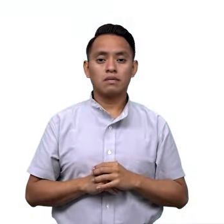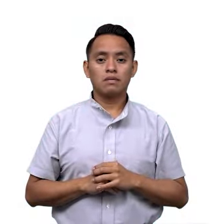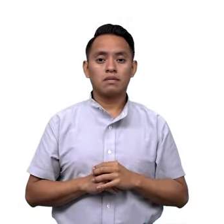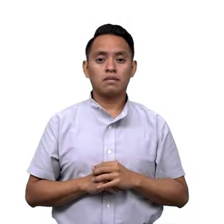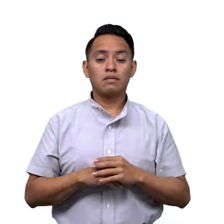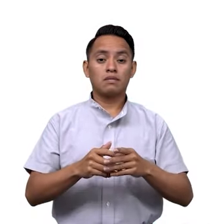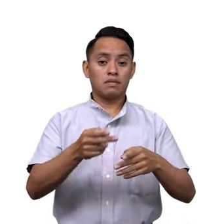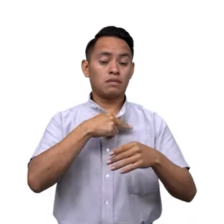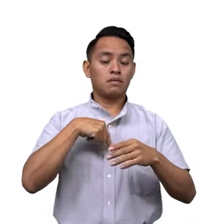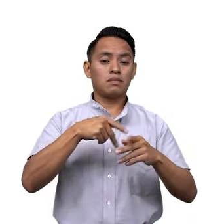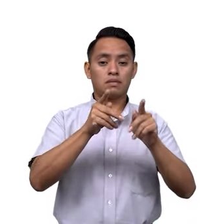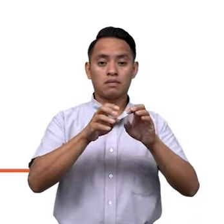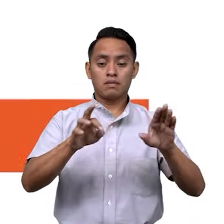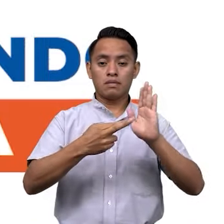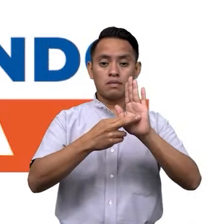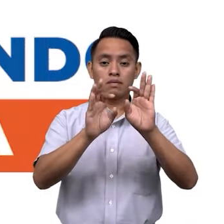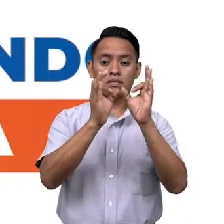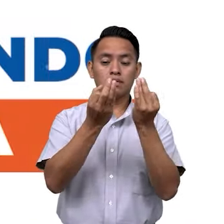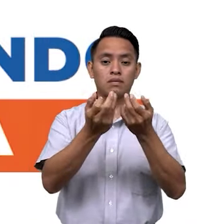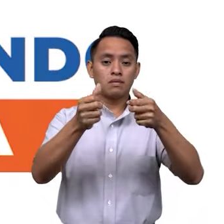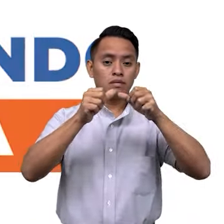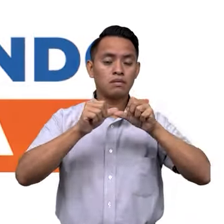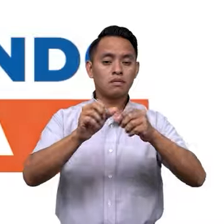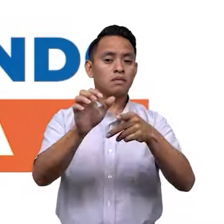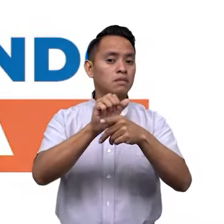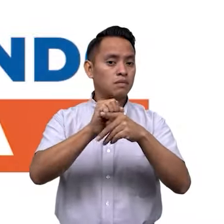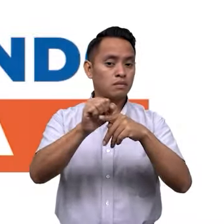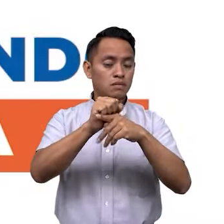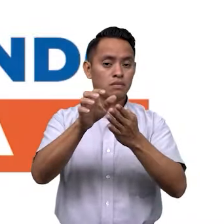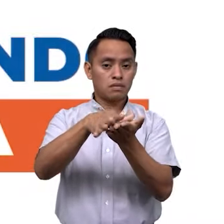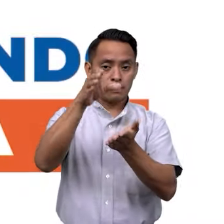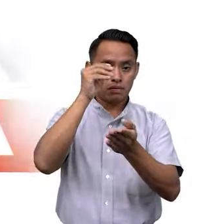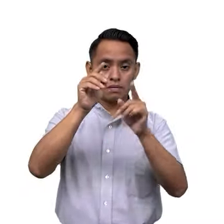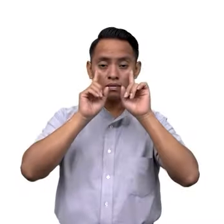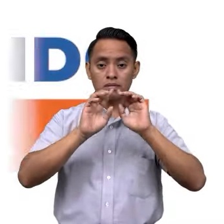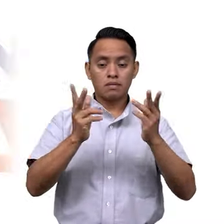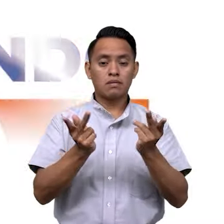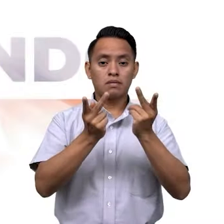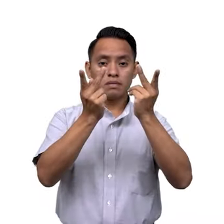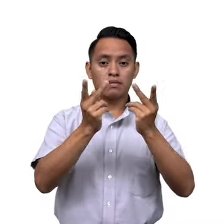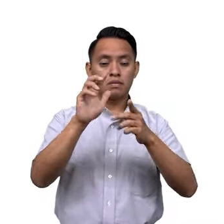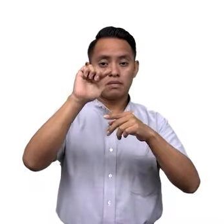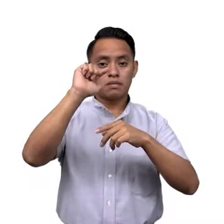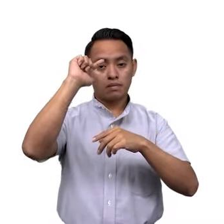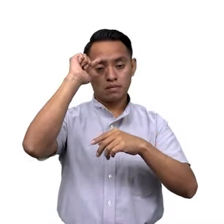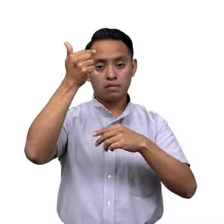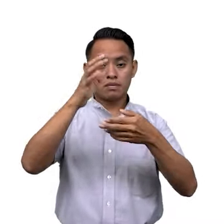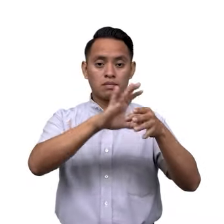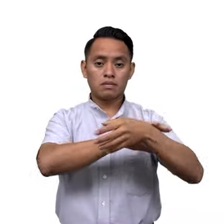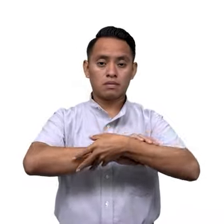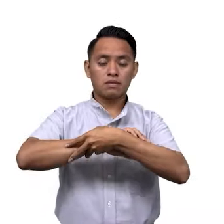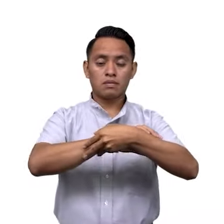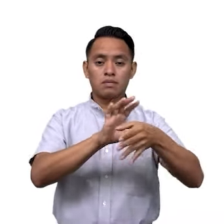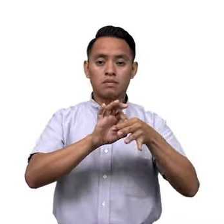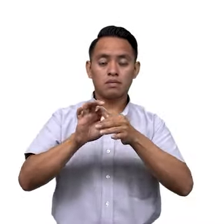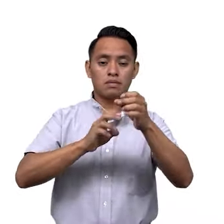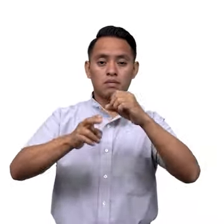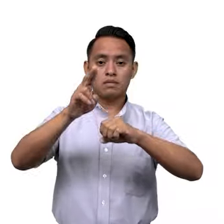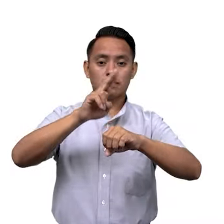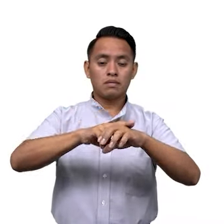Con nuestro plan de respuesta familiar nos seguimos preparando para proteger la vida. Gobierno de Reconciliación y Unidad